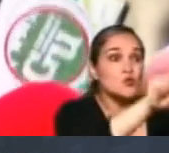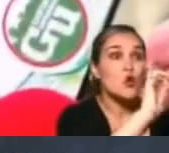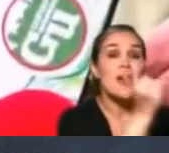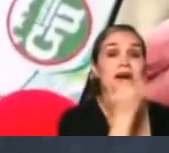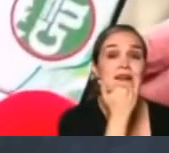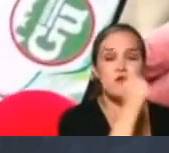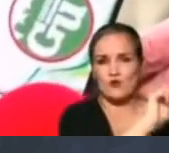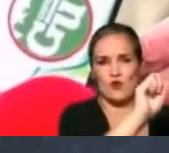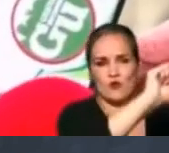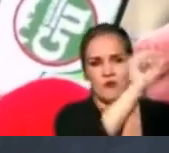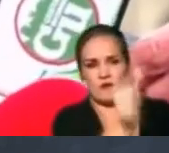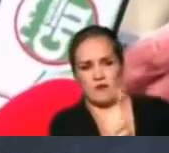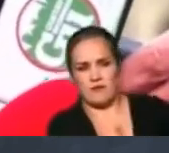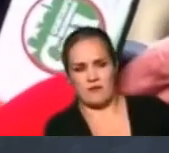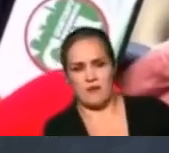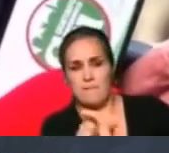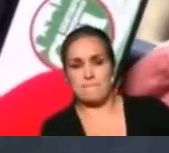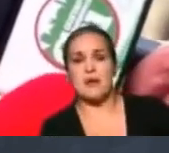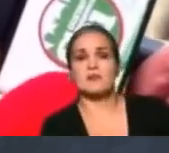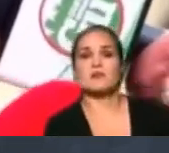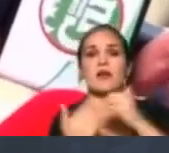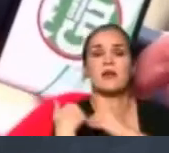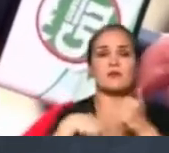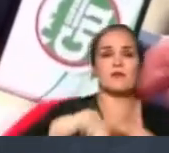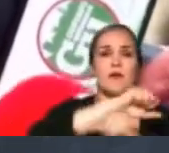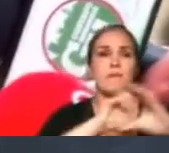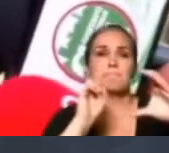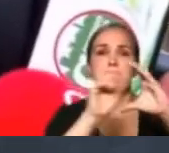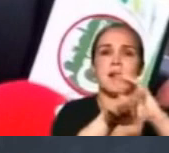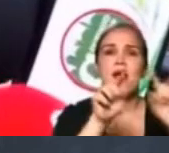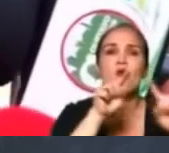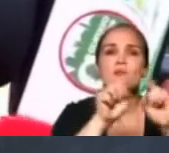error, que fue no hacer el traslado del dinero que estaba listo,